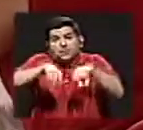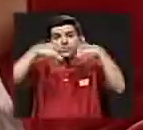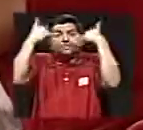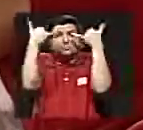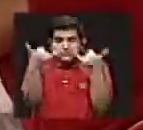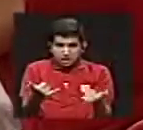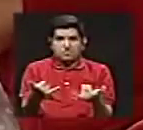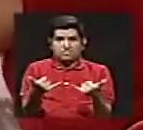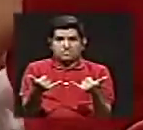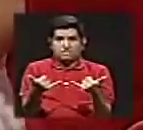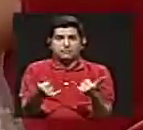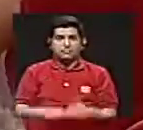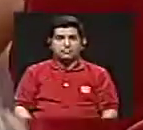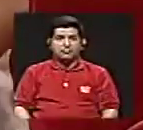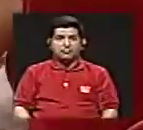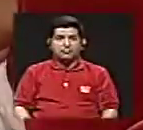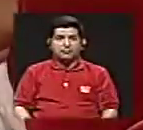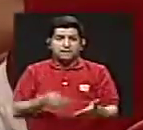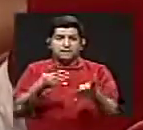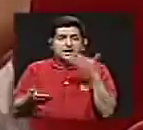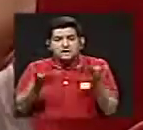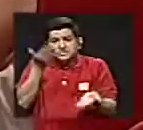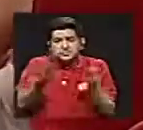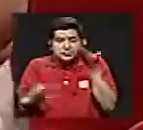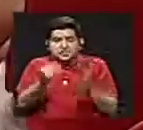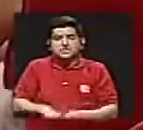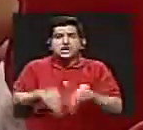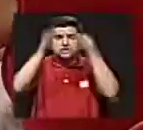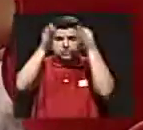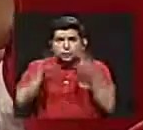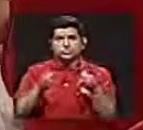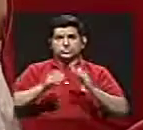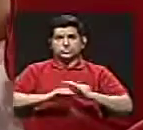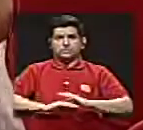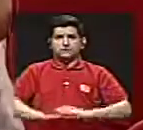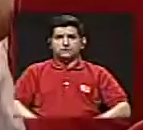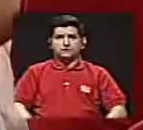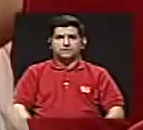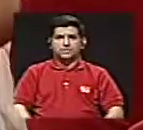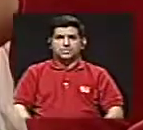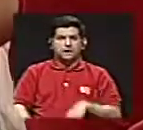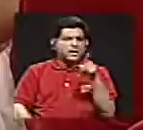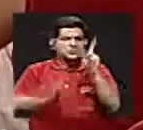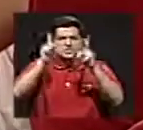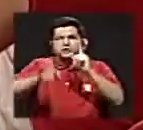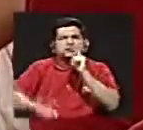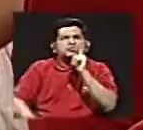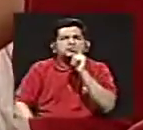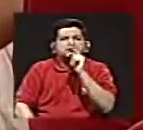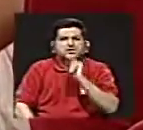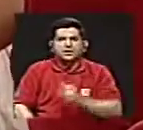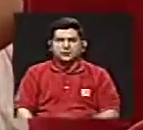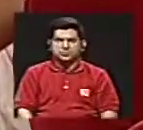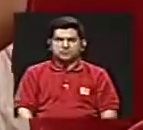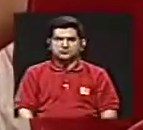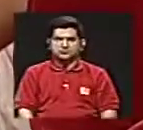ya van hacia posibles juicios. ¿Quiénes son esas personas que